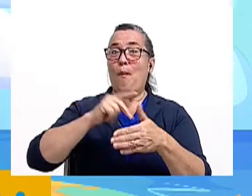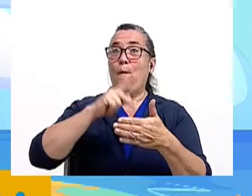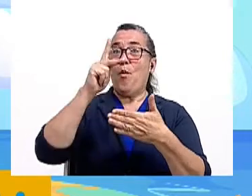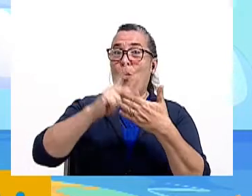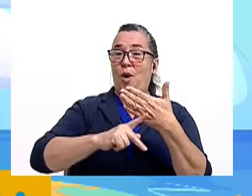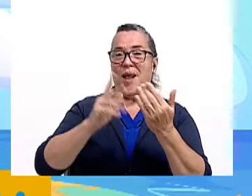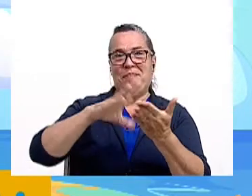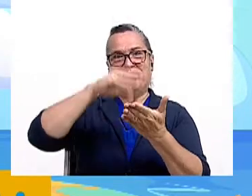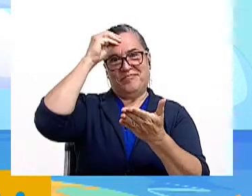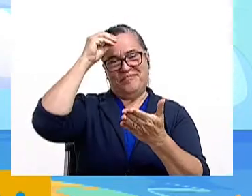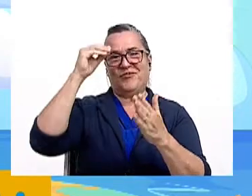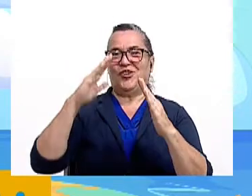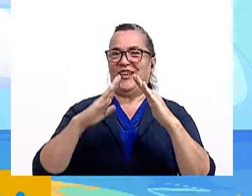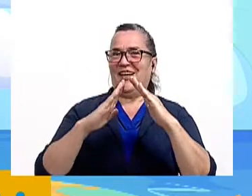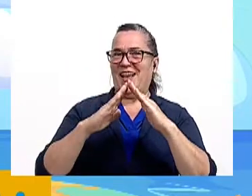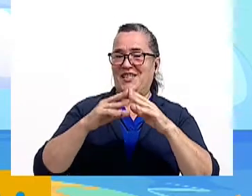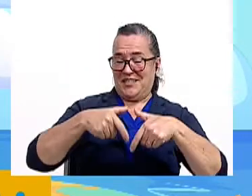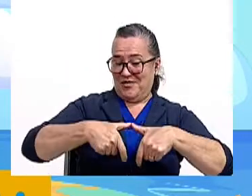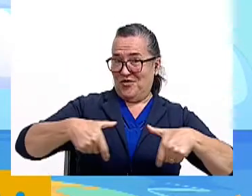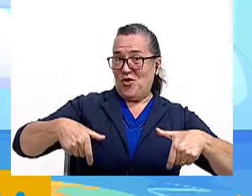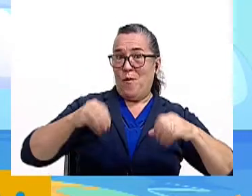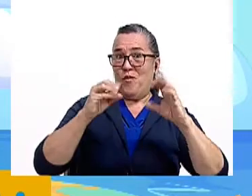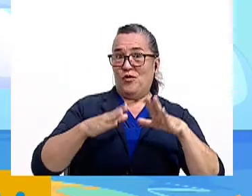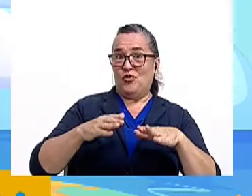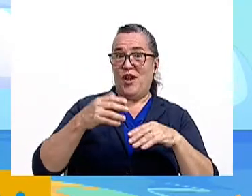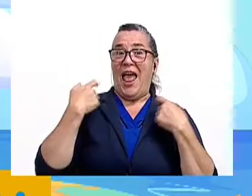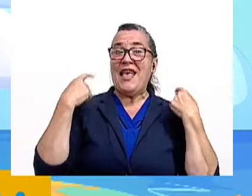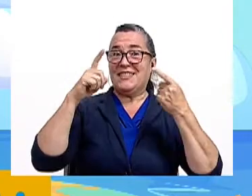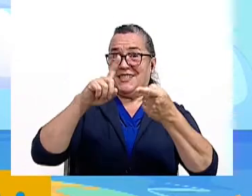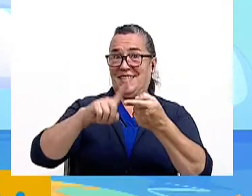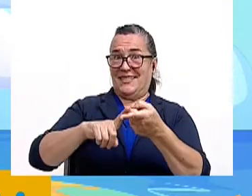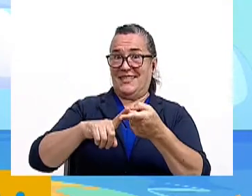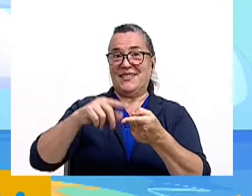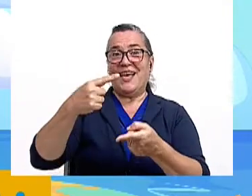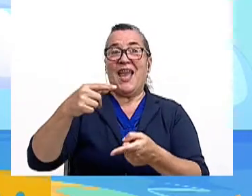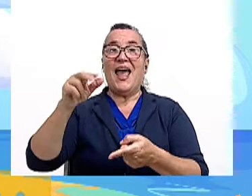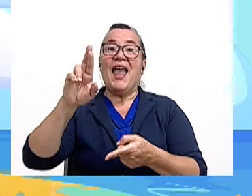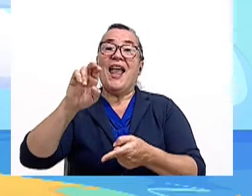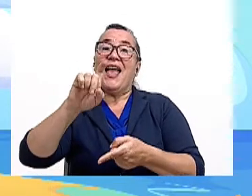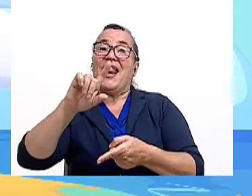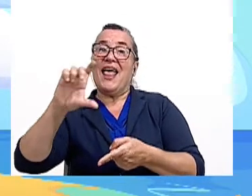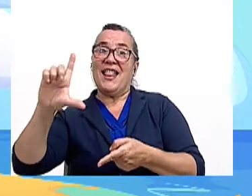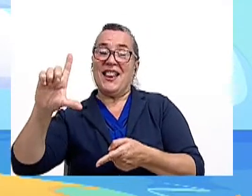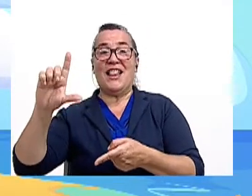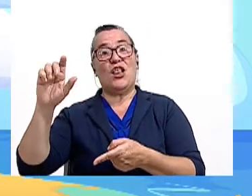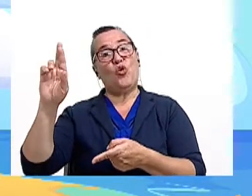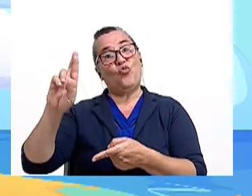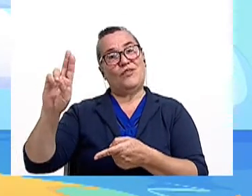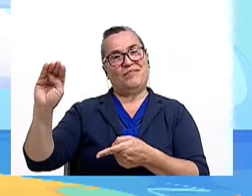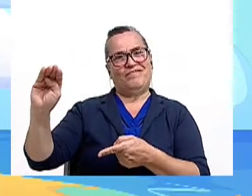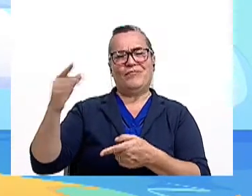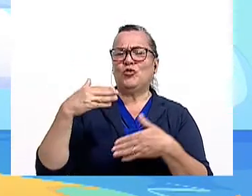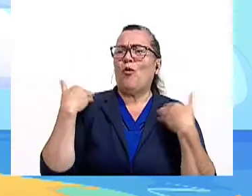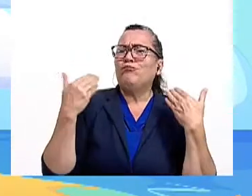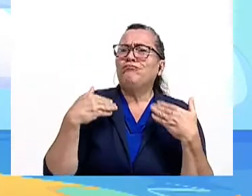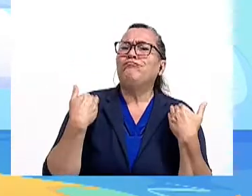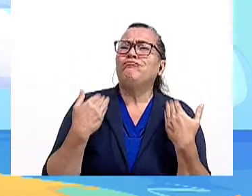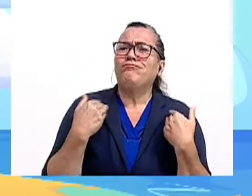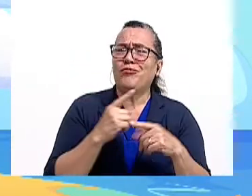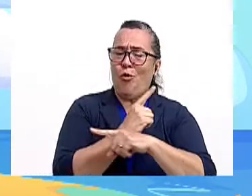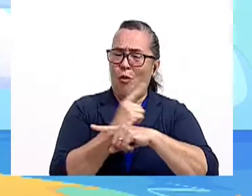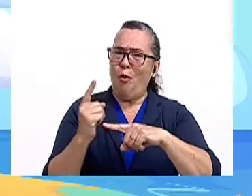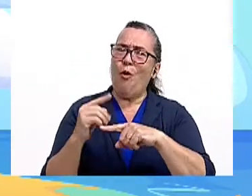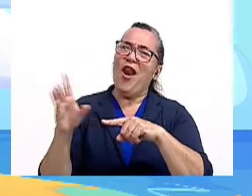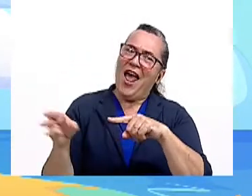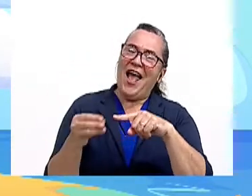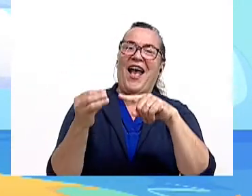programa Aprendo en Casa y yo soy la profesora de español, Gretel Ruiz Mejía. Me siento muy contenta de estar una semana